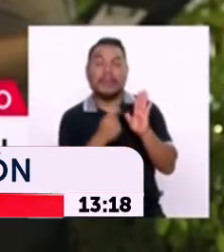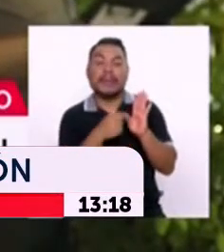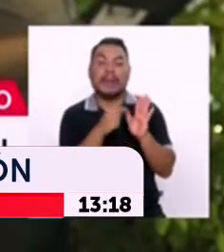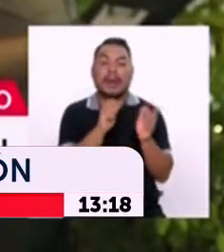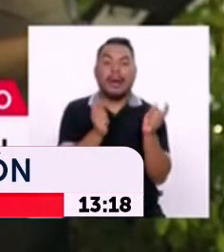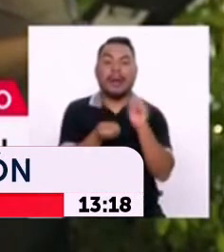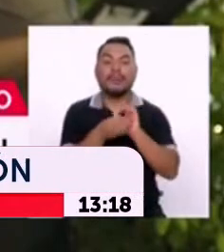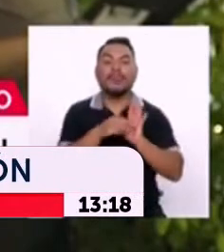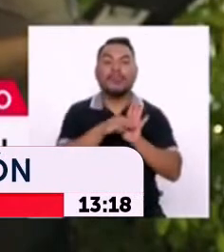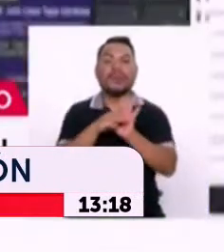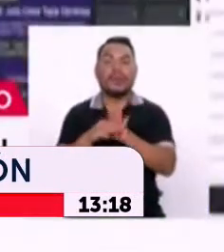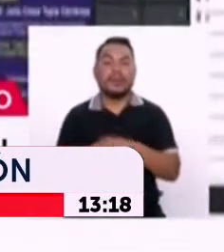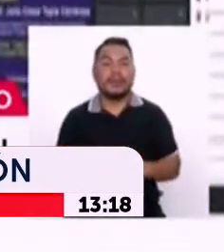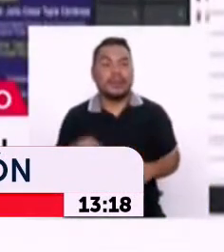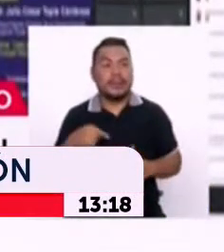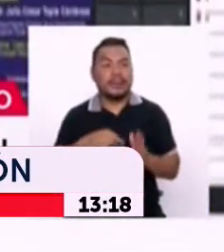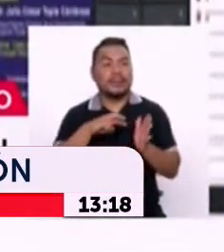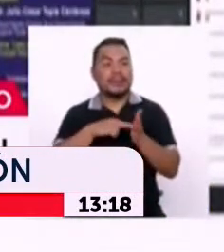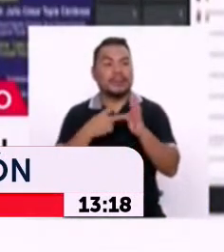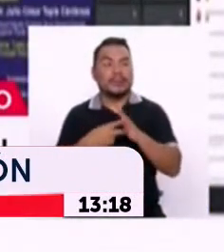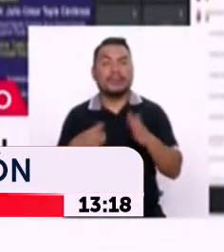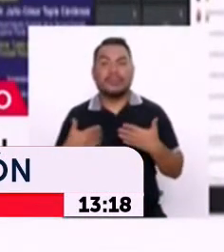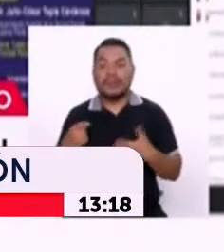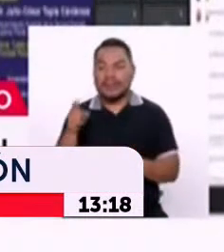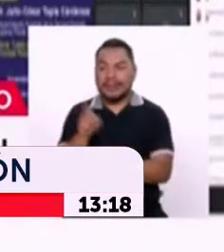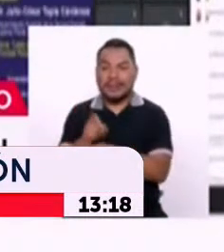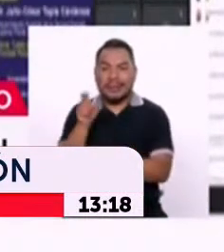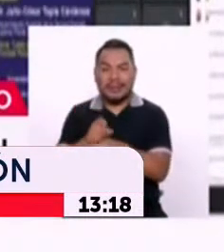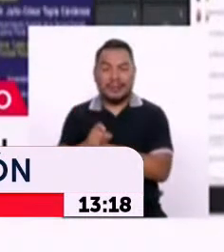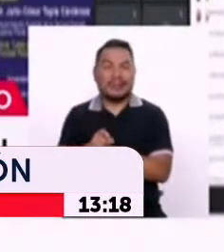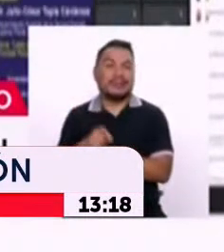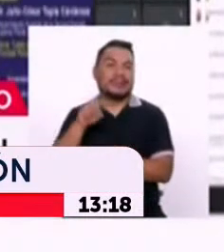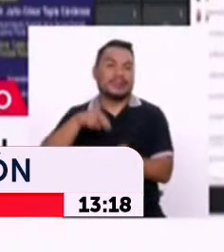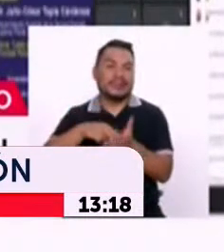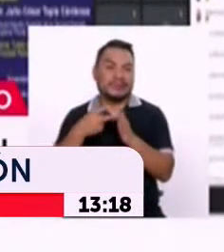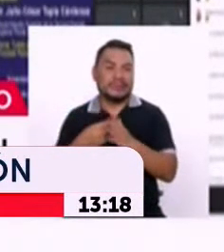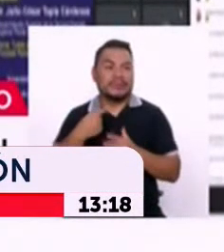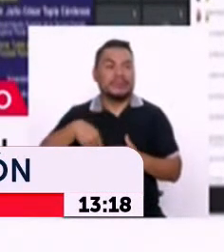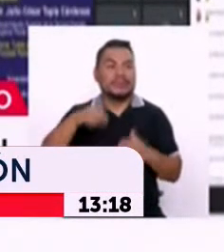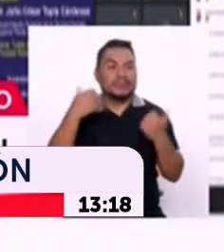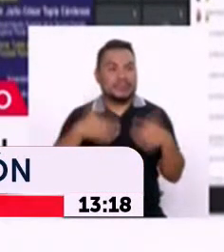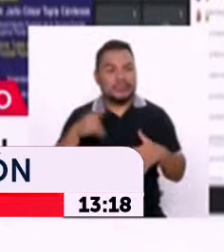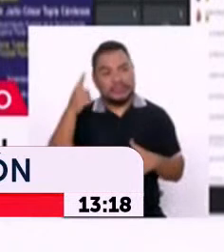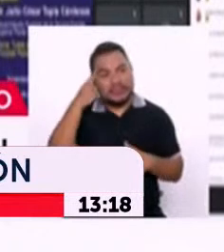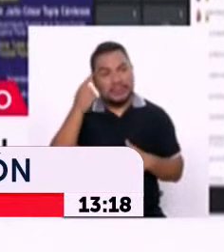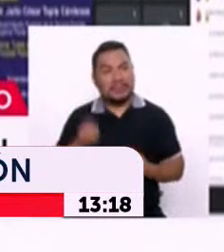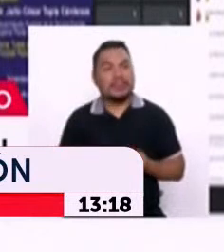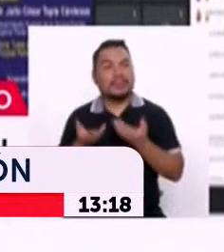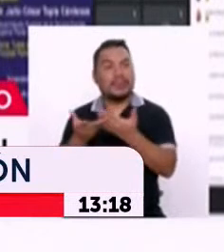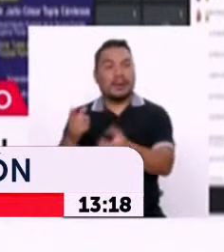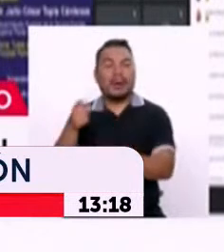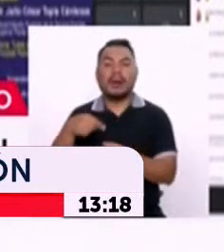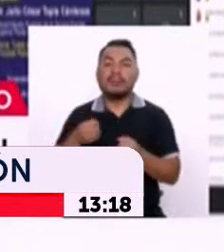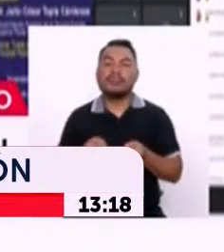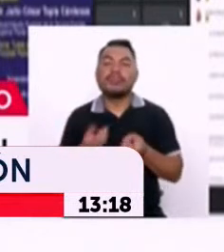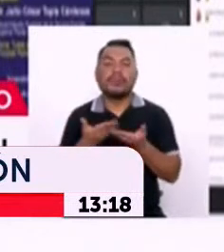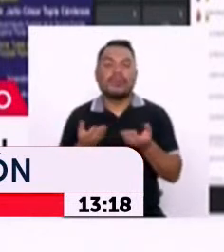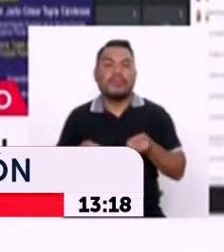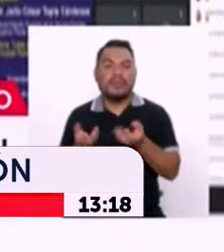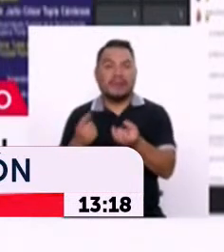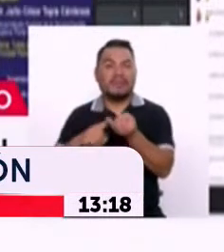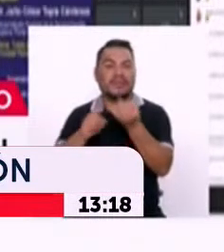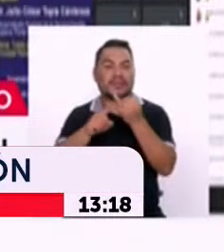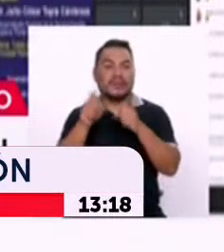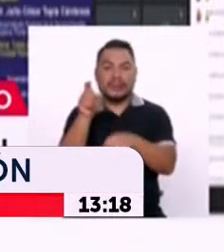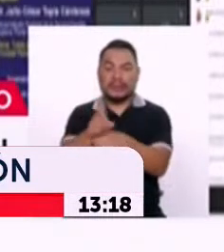un cambio de modelo, y eso significa capacitación. Por eso hemos también comprometido recursos para capacitar